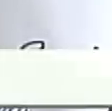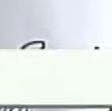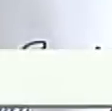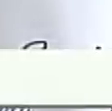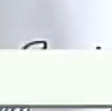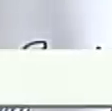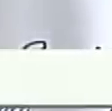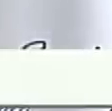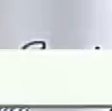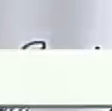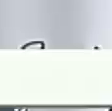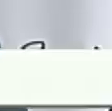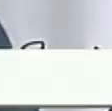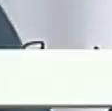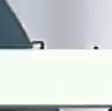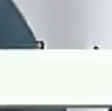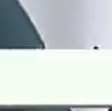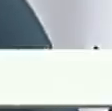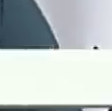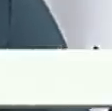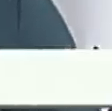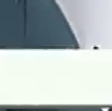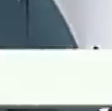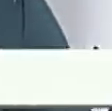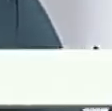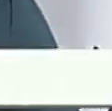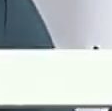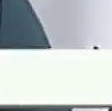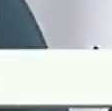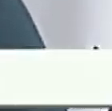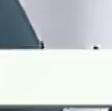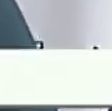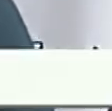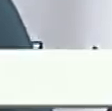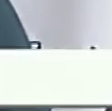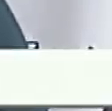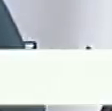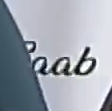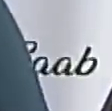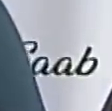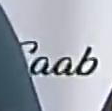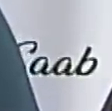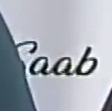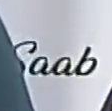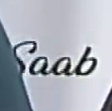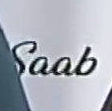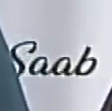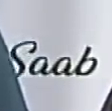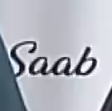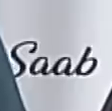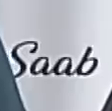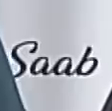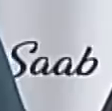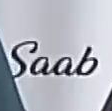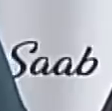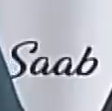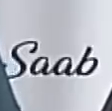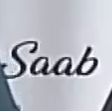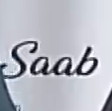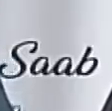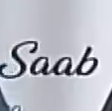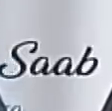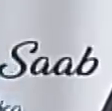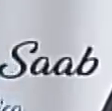gestión. Importante resaltar que también hacía un análisis sobre lo que fue el intento de magnicidio en contra del presidente de la